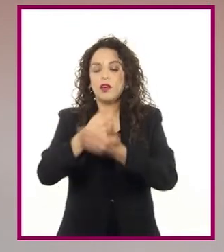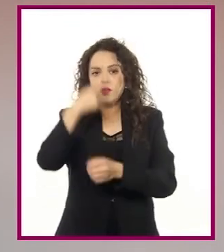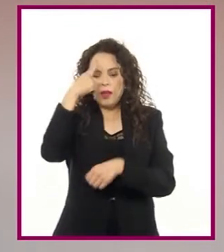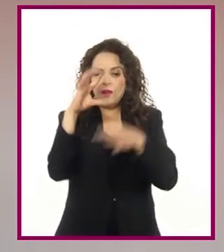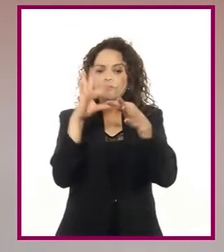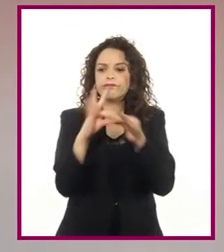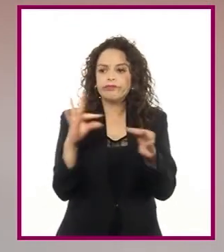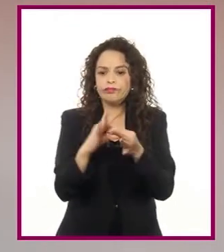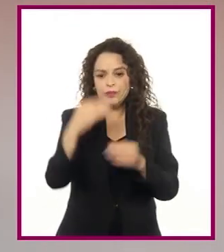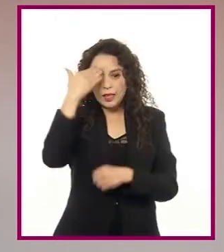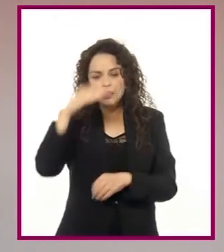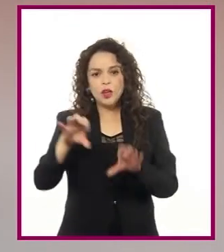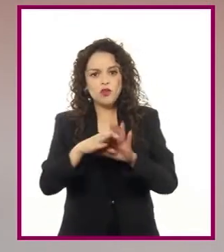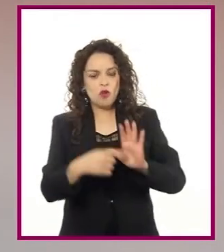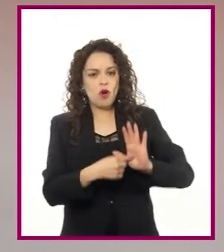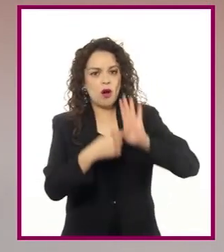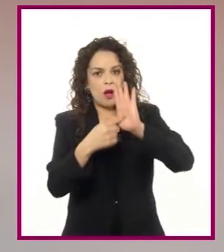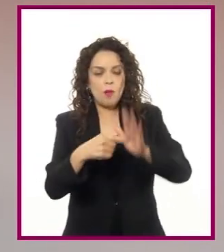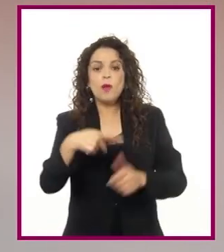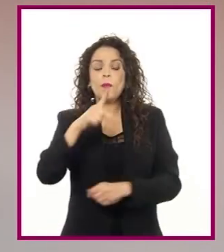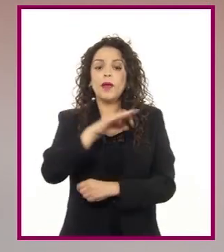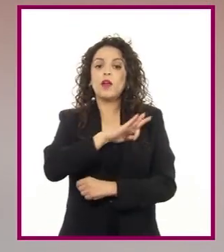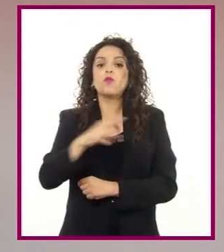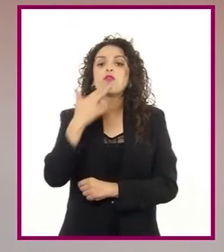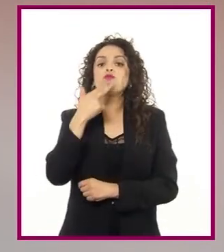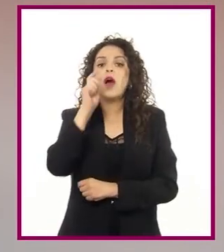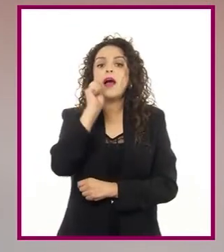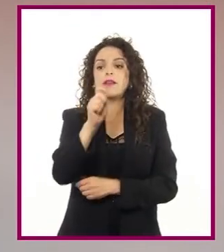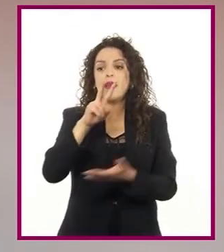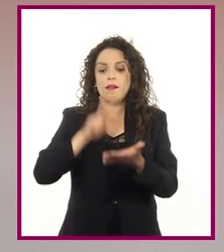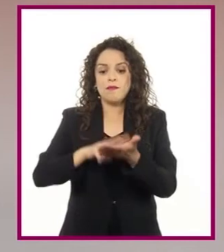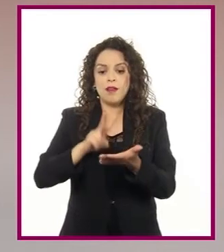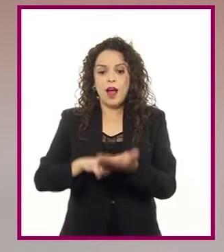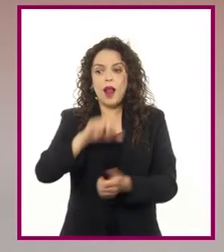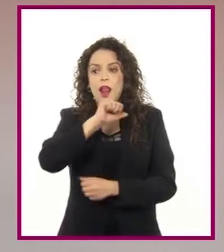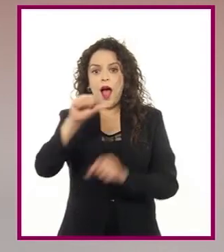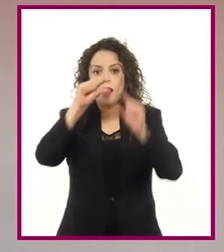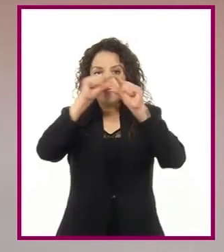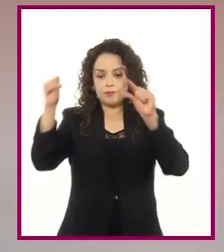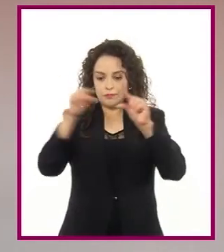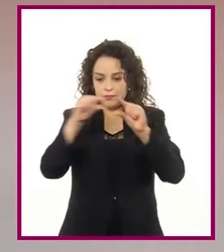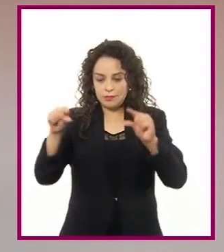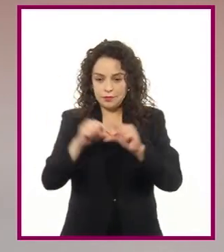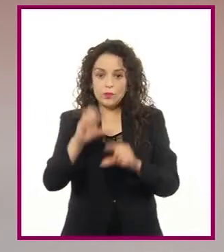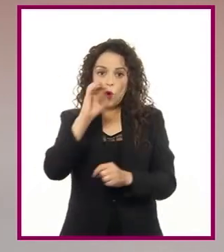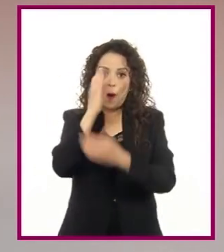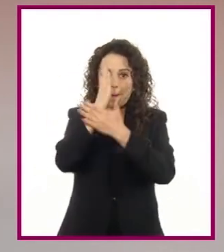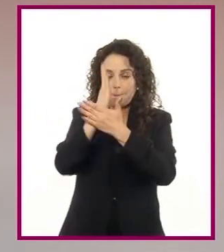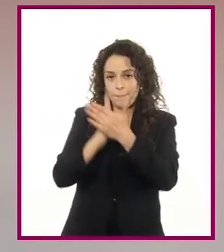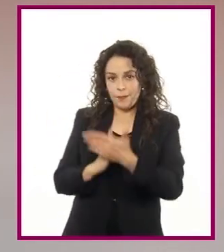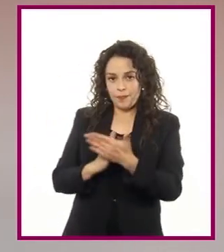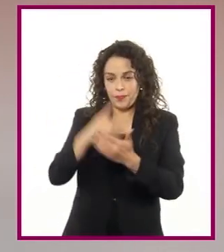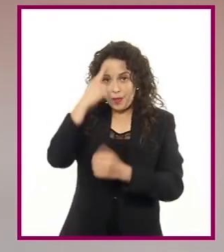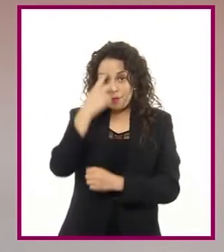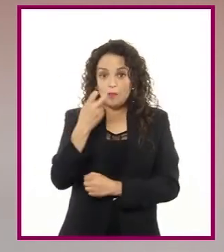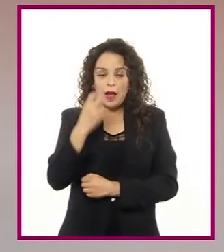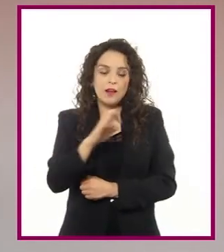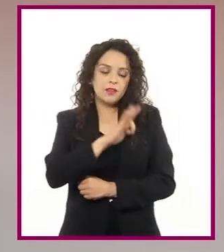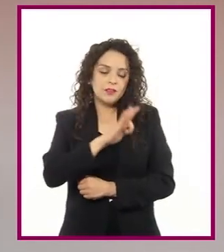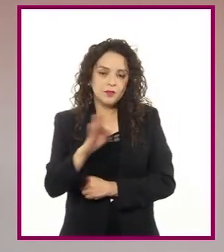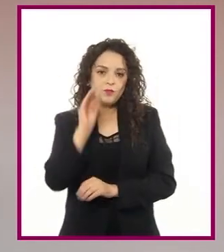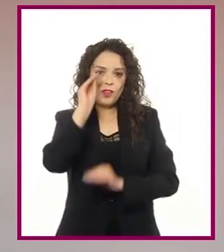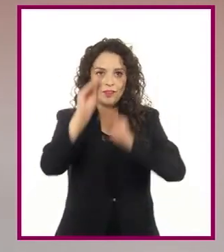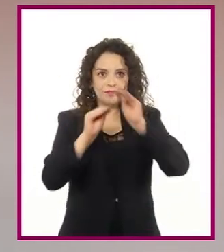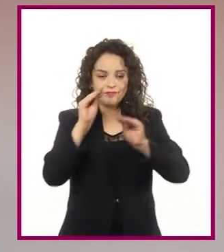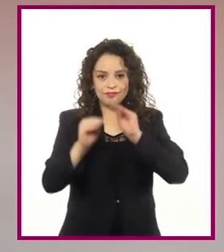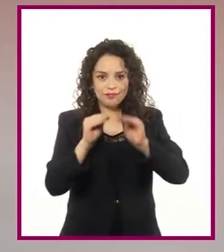puede recurrir a valores estadísticos como las medidas de tendencia central para describir la situación y